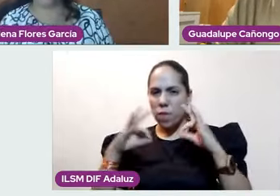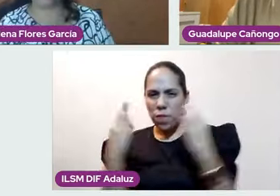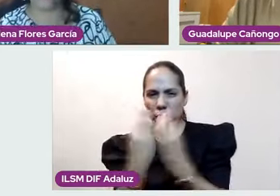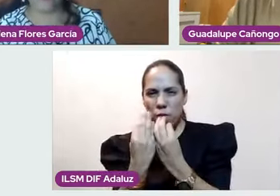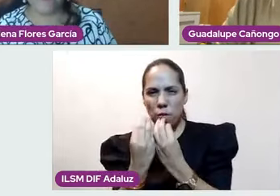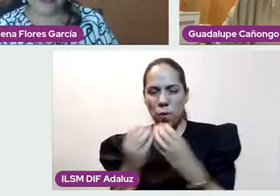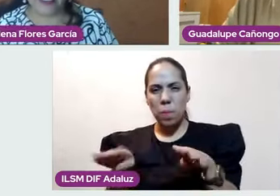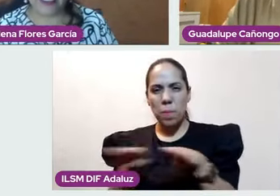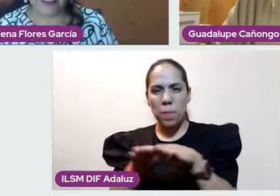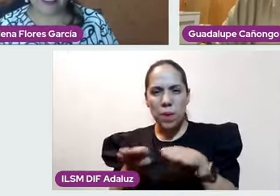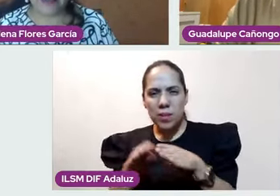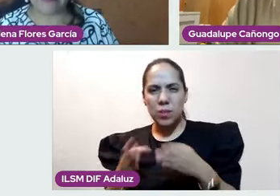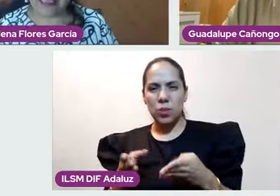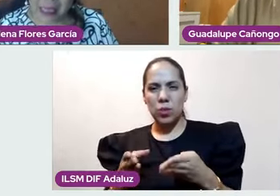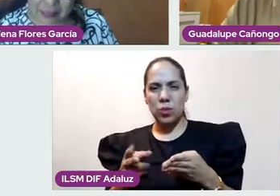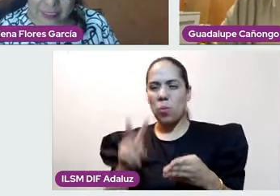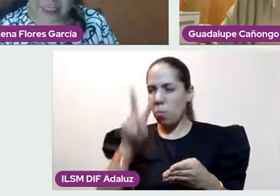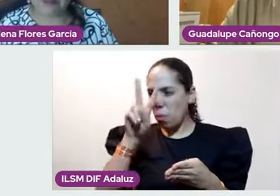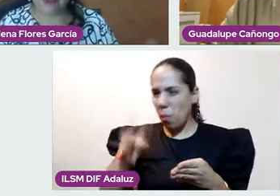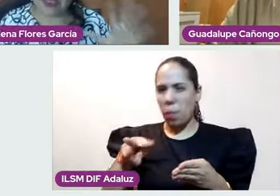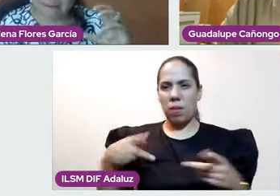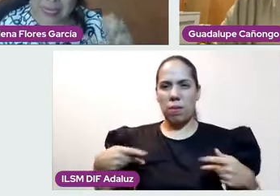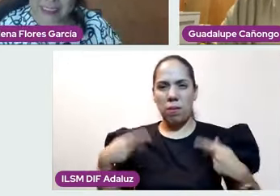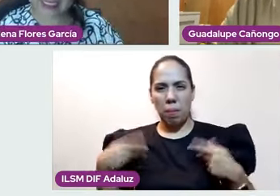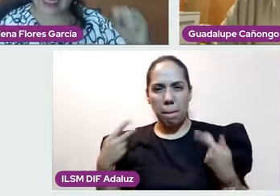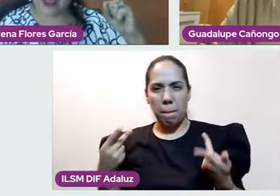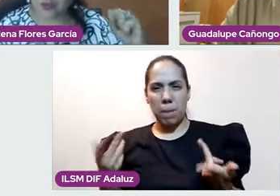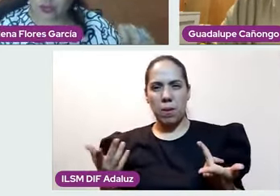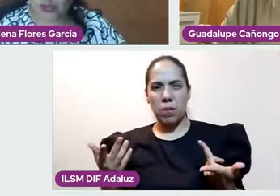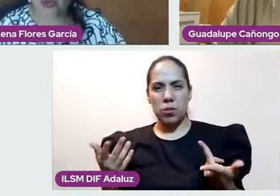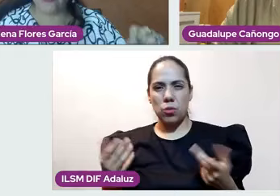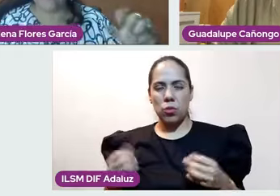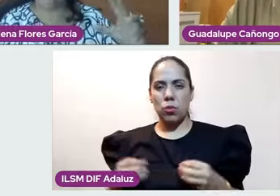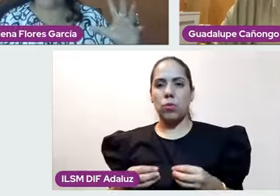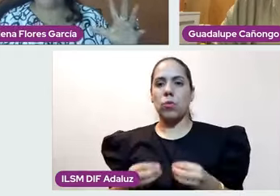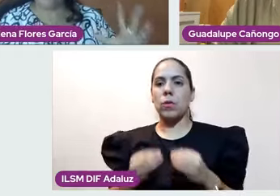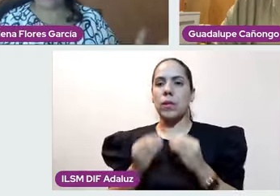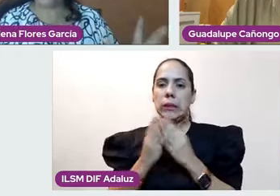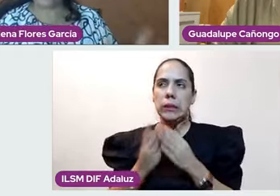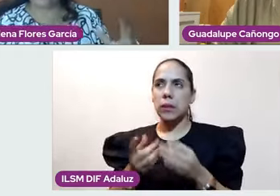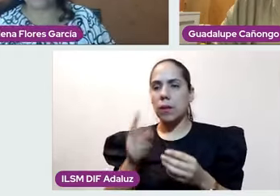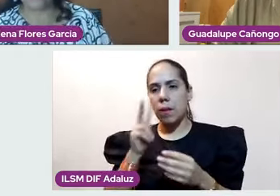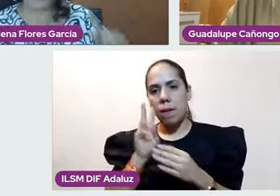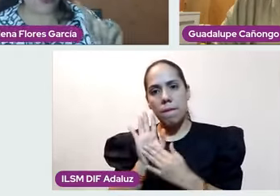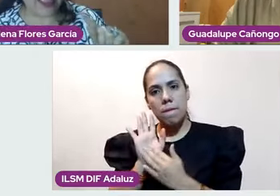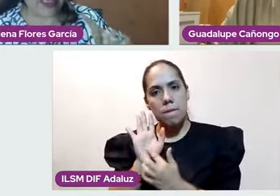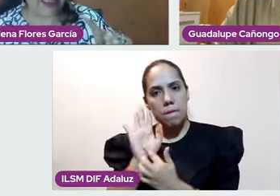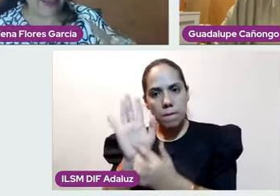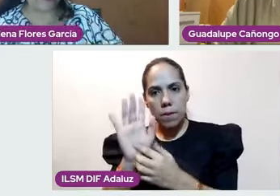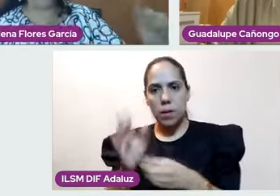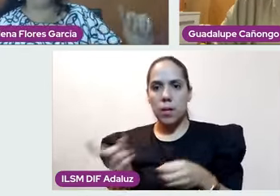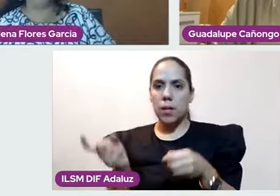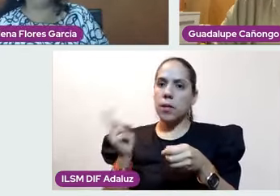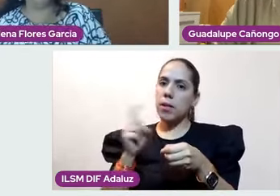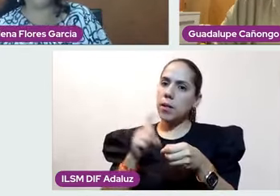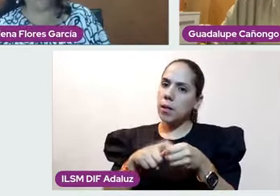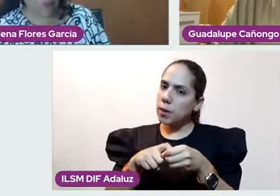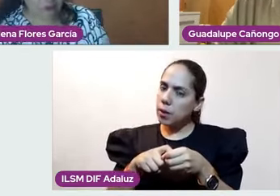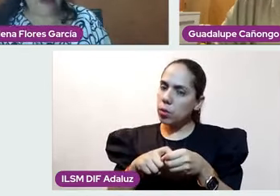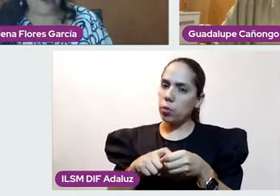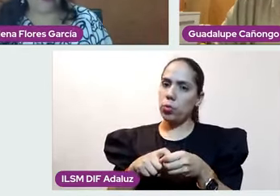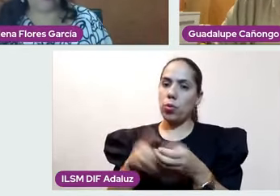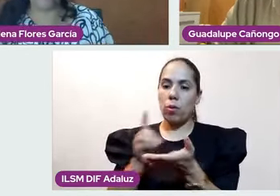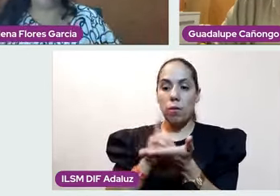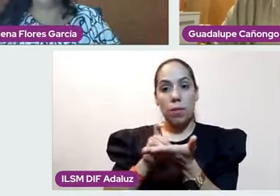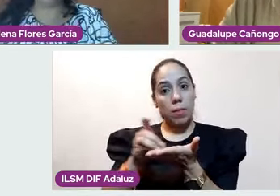en inclusión, e insistimos, vista la inclusión desde un acceso a derecho y no desde